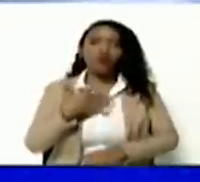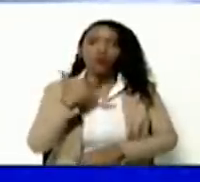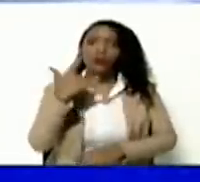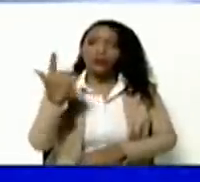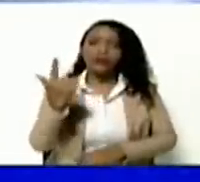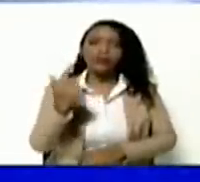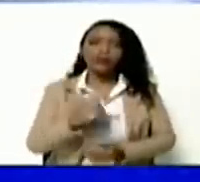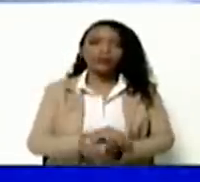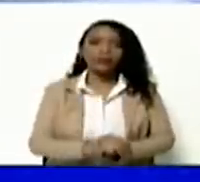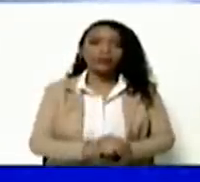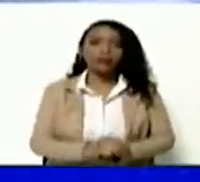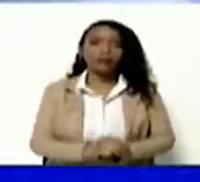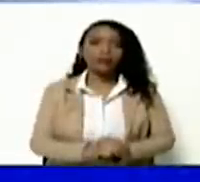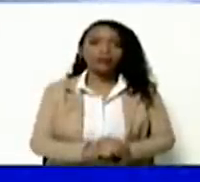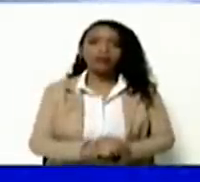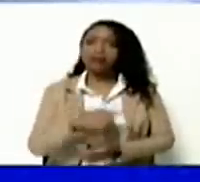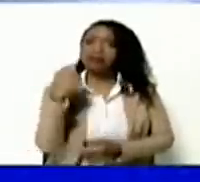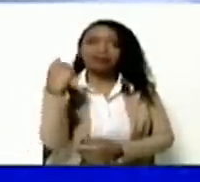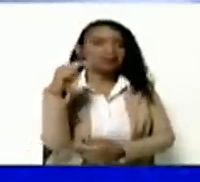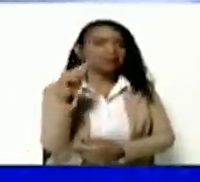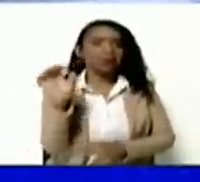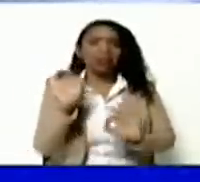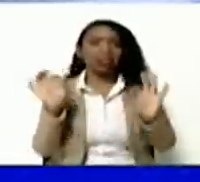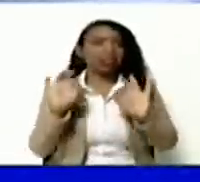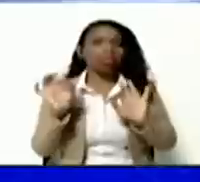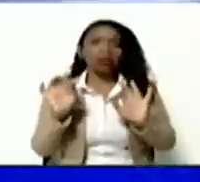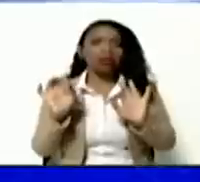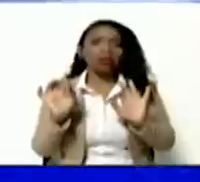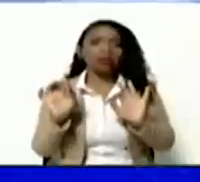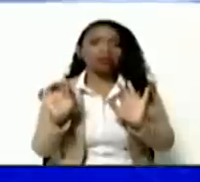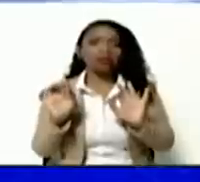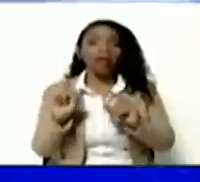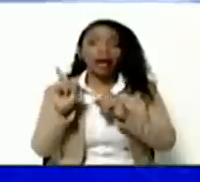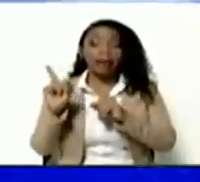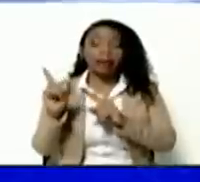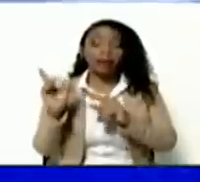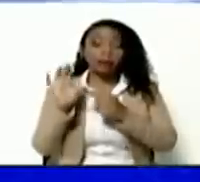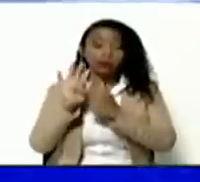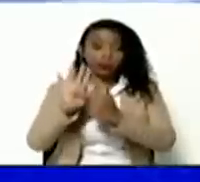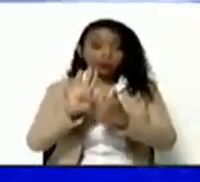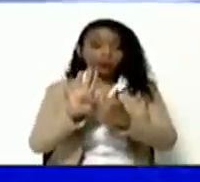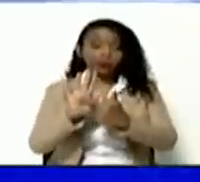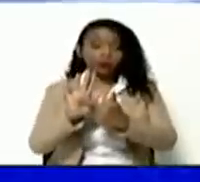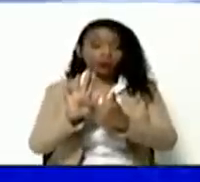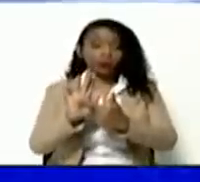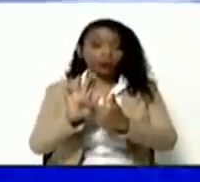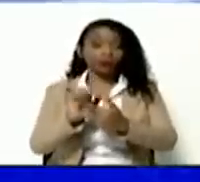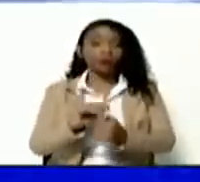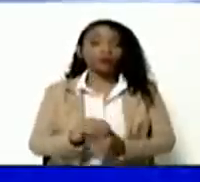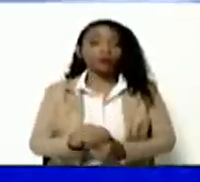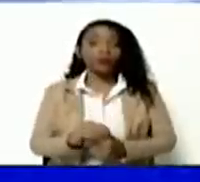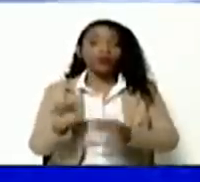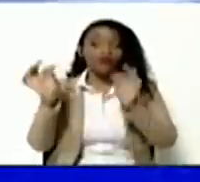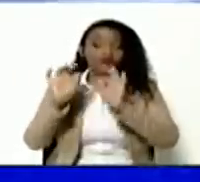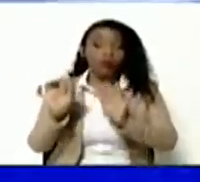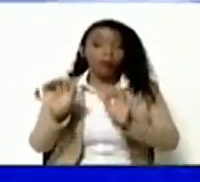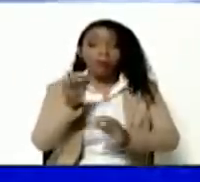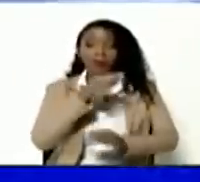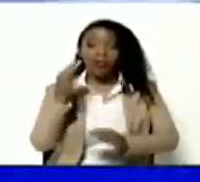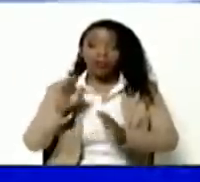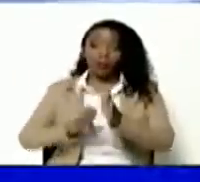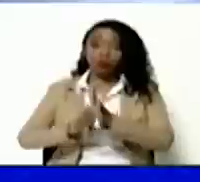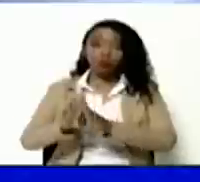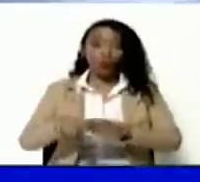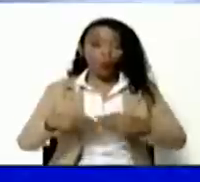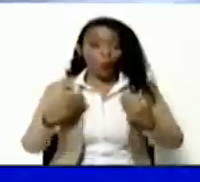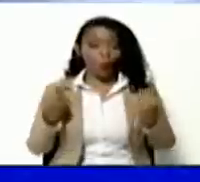decir ni negativo y además ha demostrado ha demostrado un efectividad tremenda